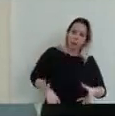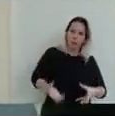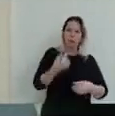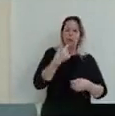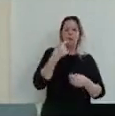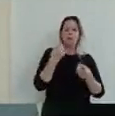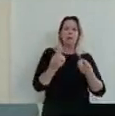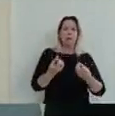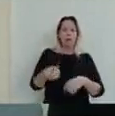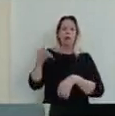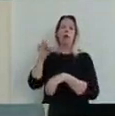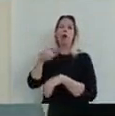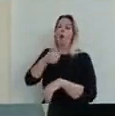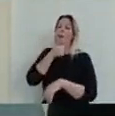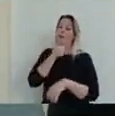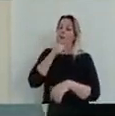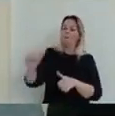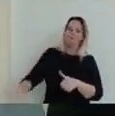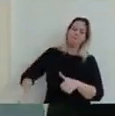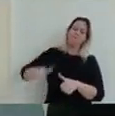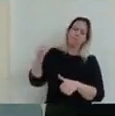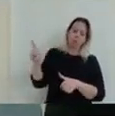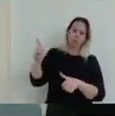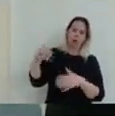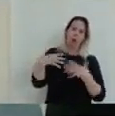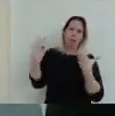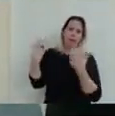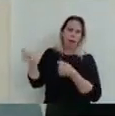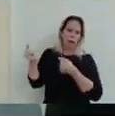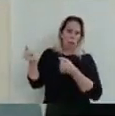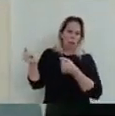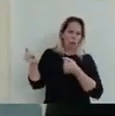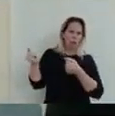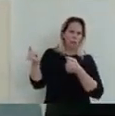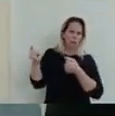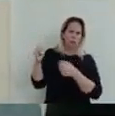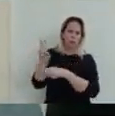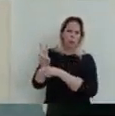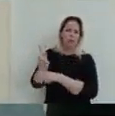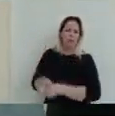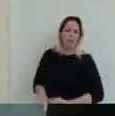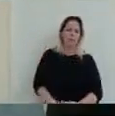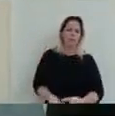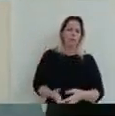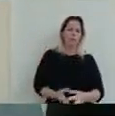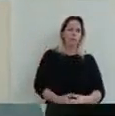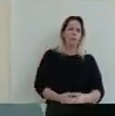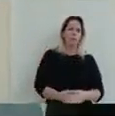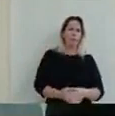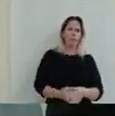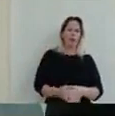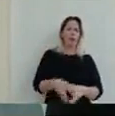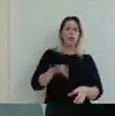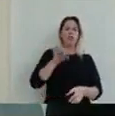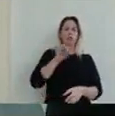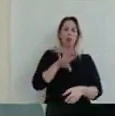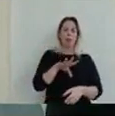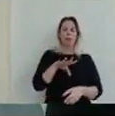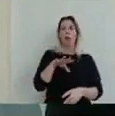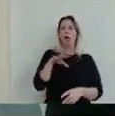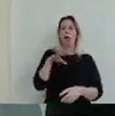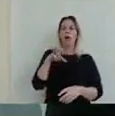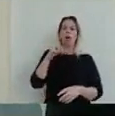desagradable del agua y el tratamiento con carbón activado que se puede hacer para eliminar el sabor y el olor, el mal olor